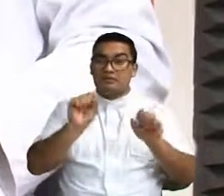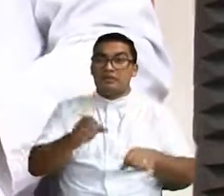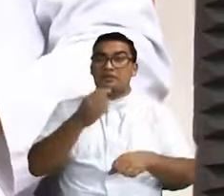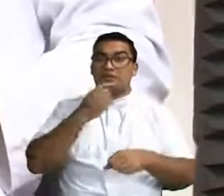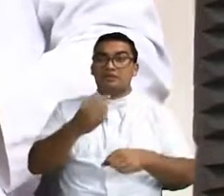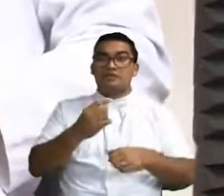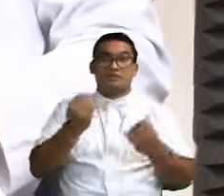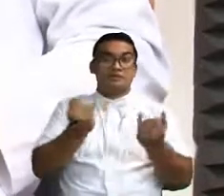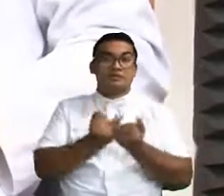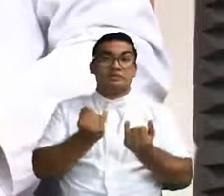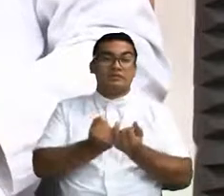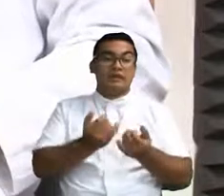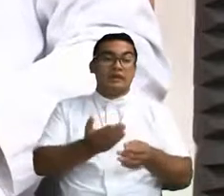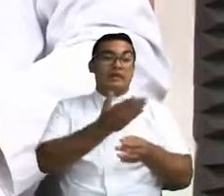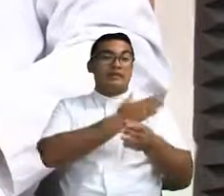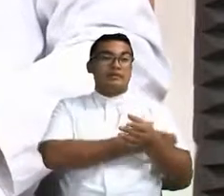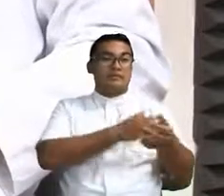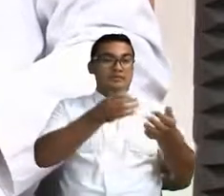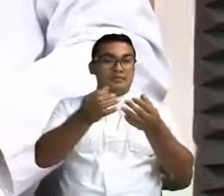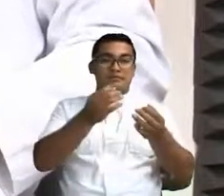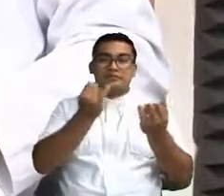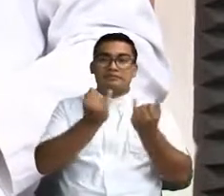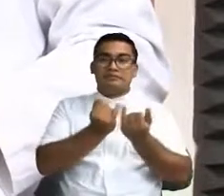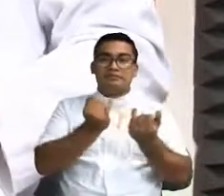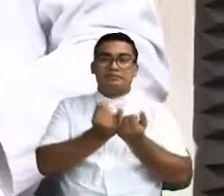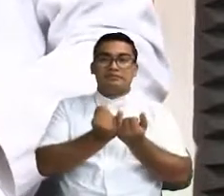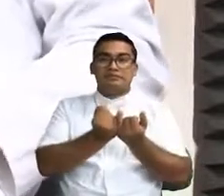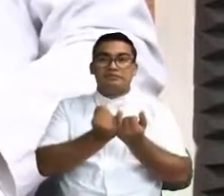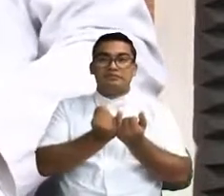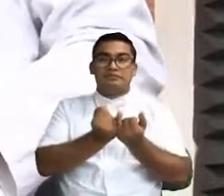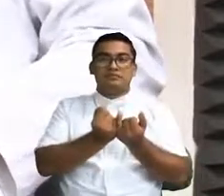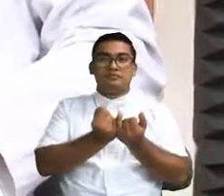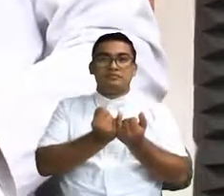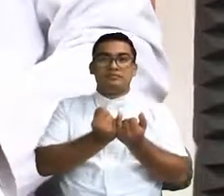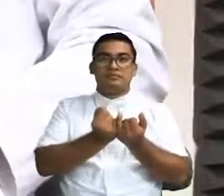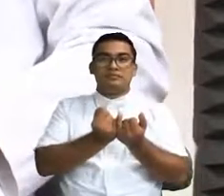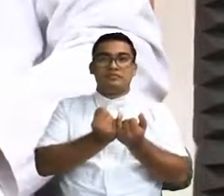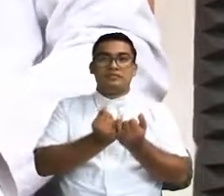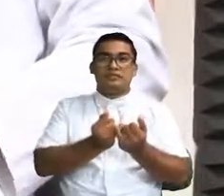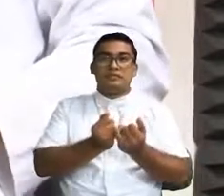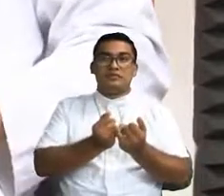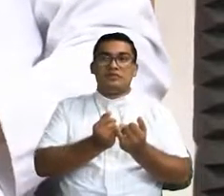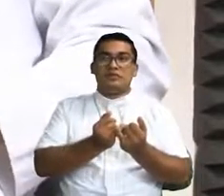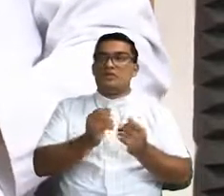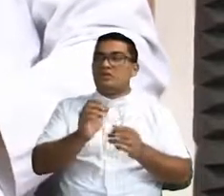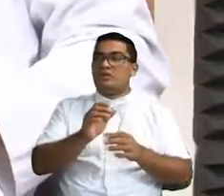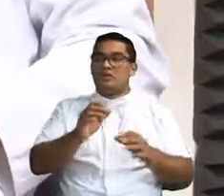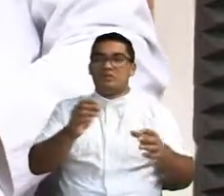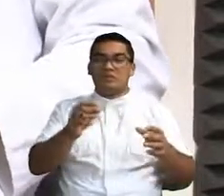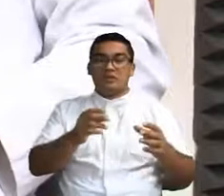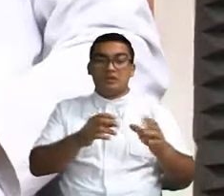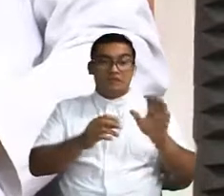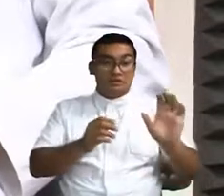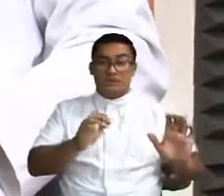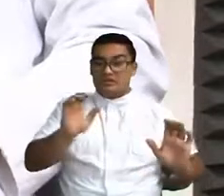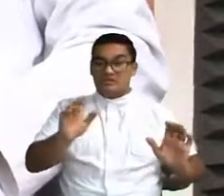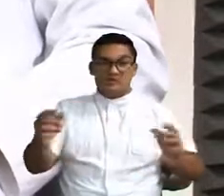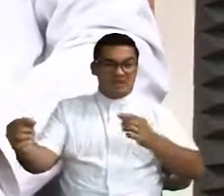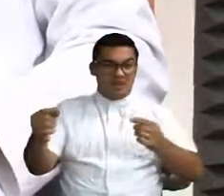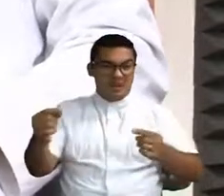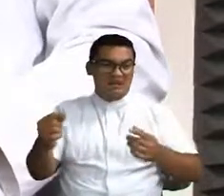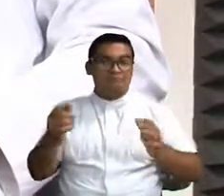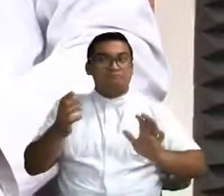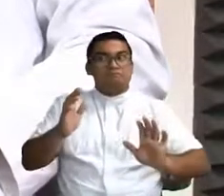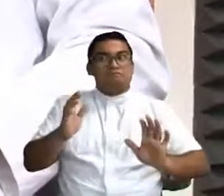manera, como le dije con anterioridad, a manera de un disgusto con algún niño, una pelea interna que se nos pueda